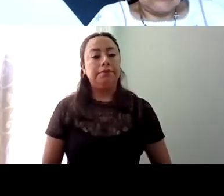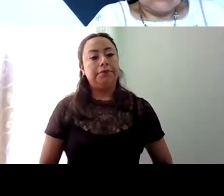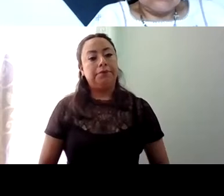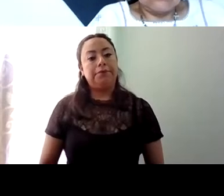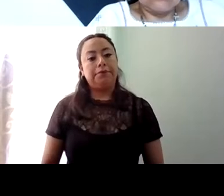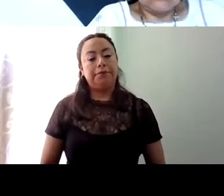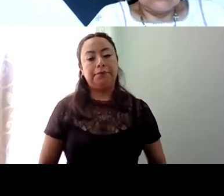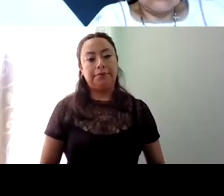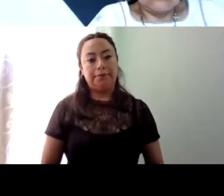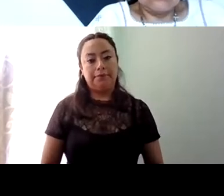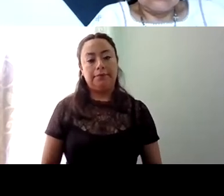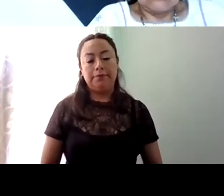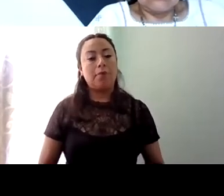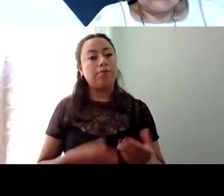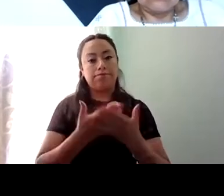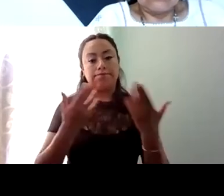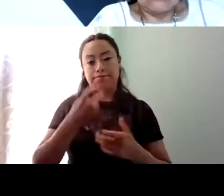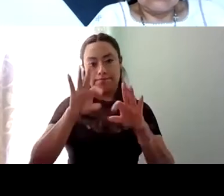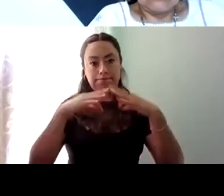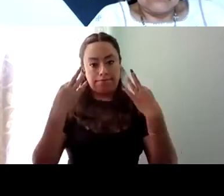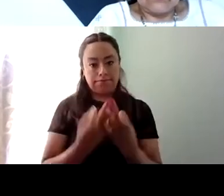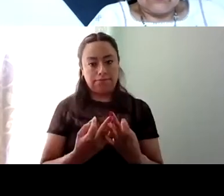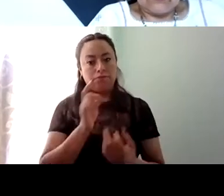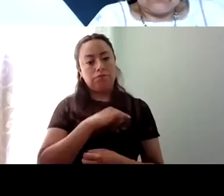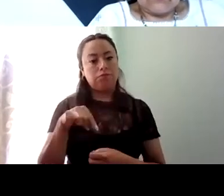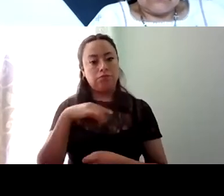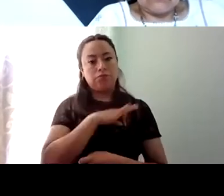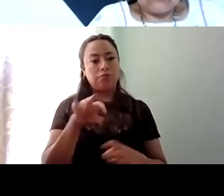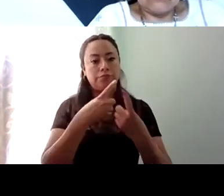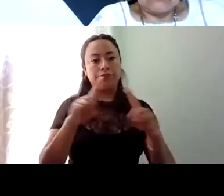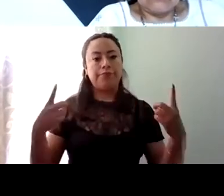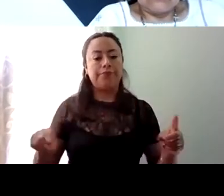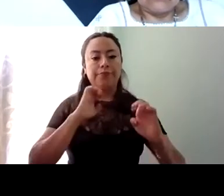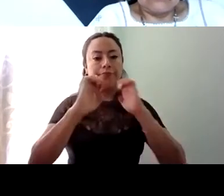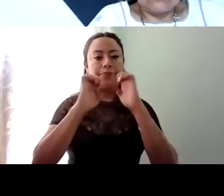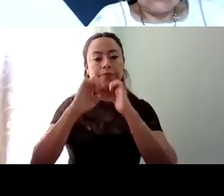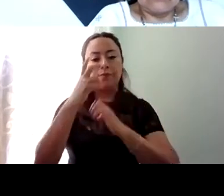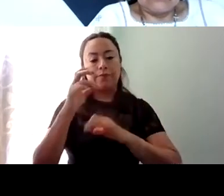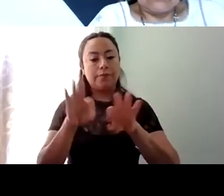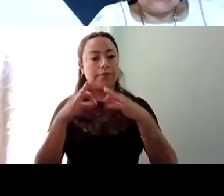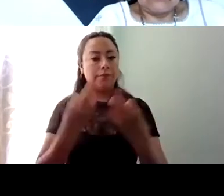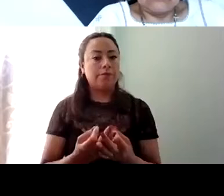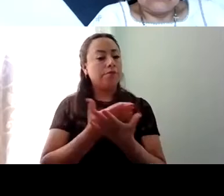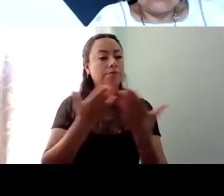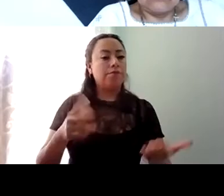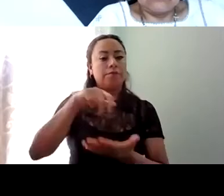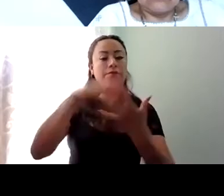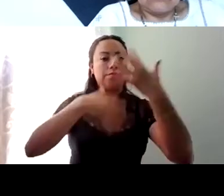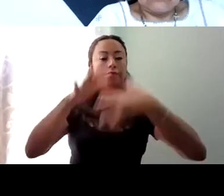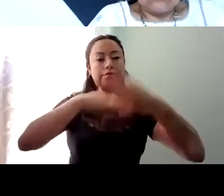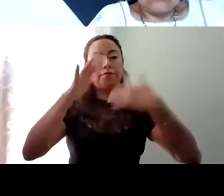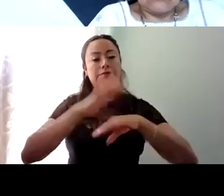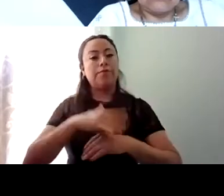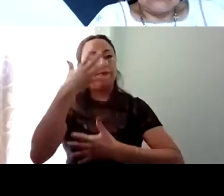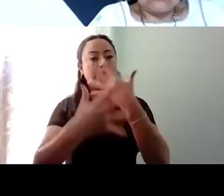Gracias, diputada. Bajo este formato estaremos desarrollando la entrevista de esta mañana. Ahora se le concede el uso de la palabra hasta por 15 minutos